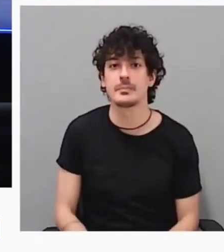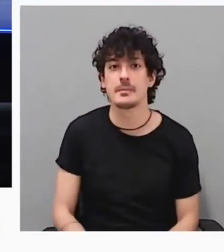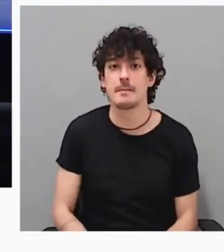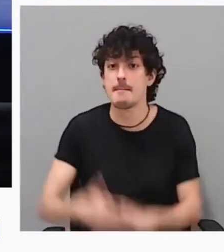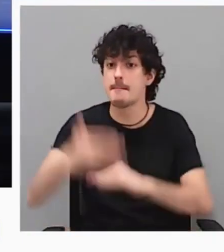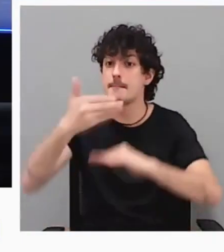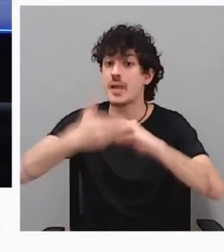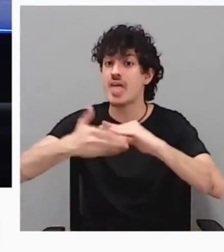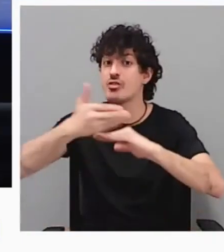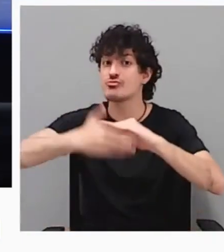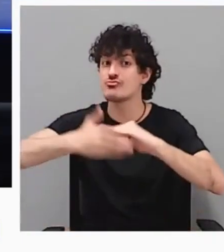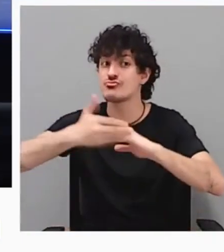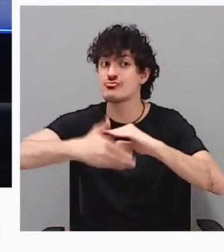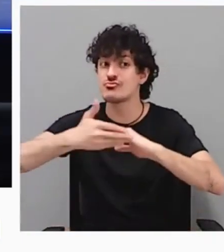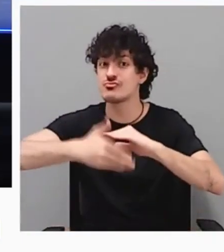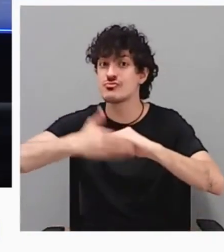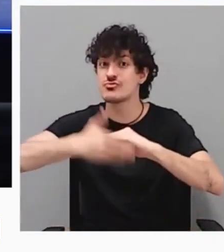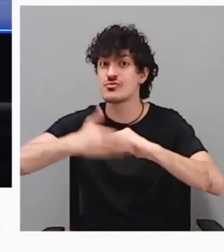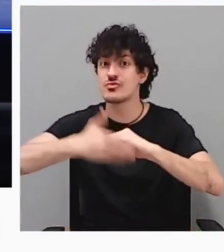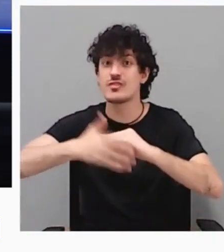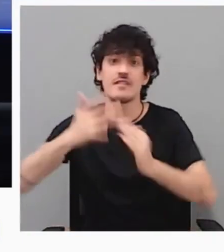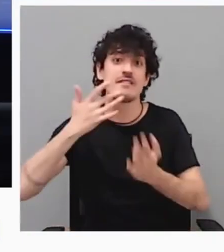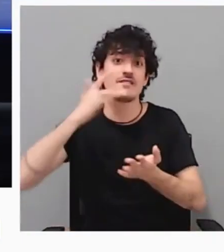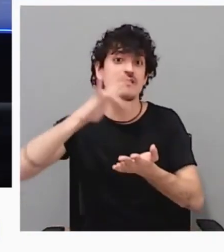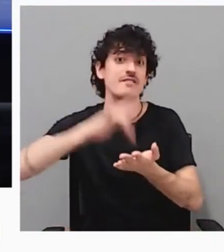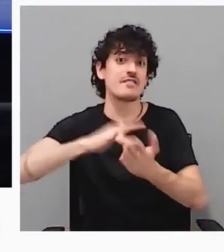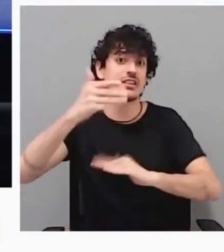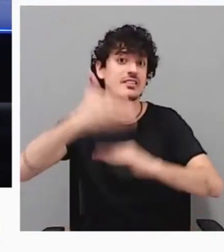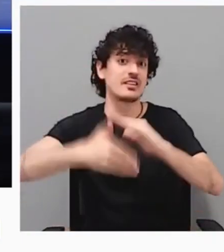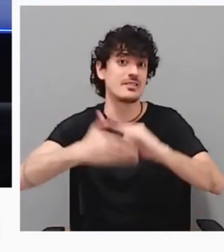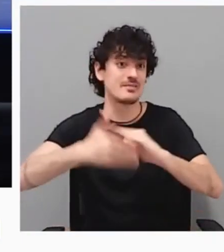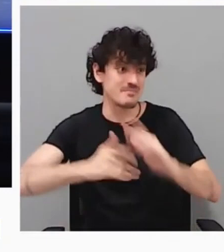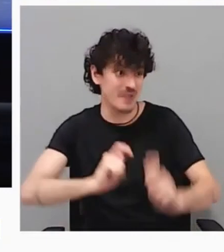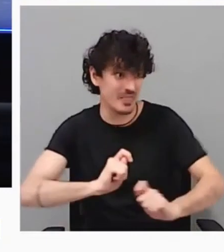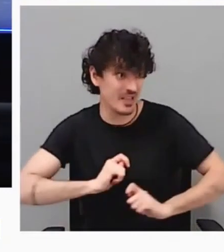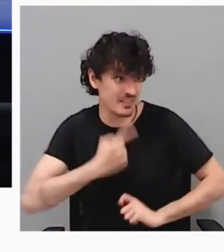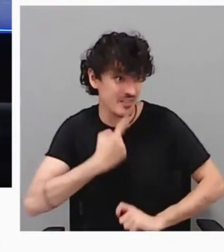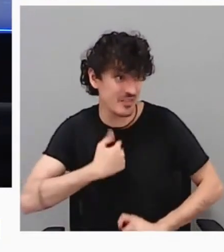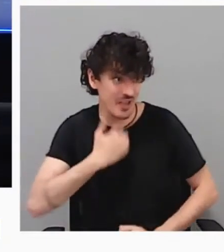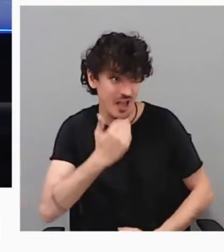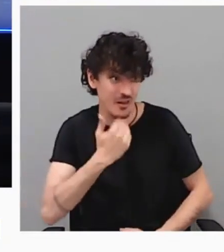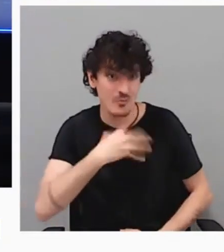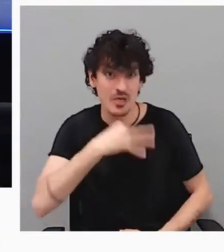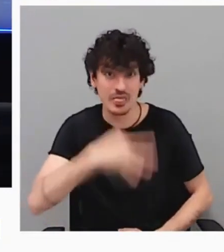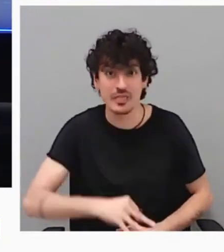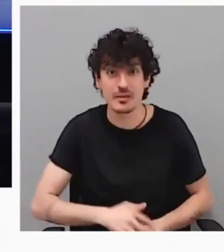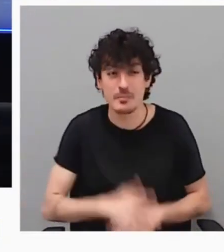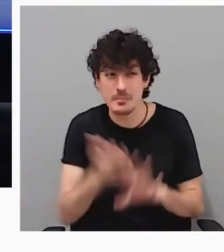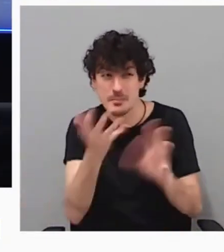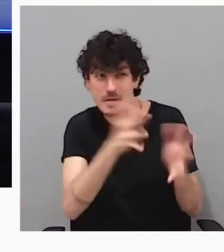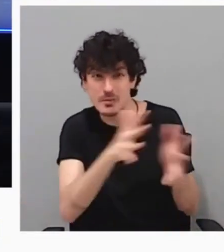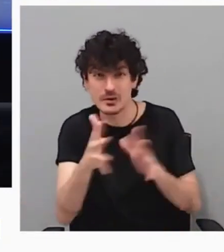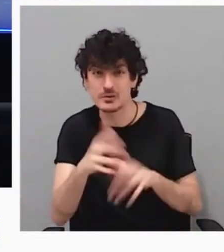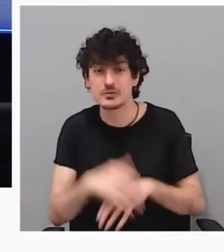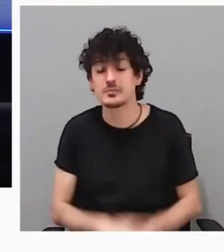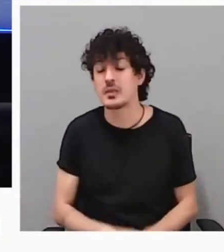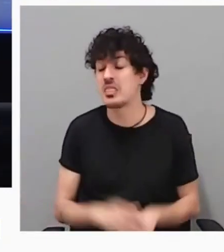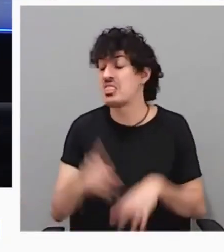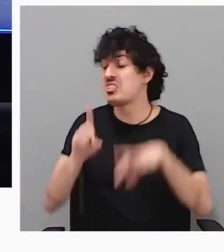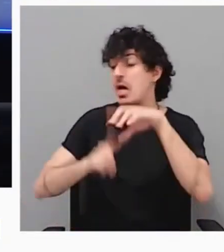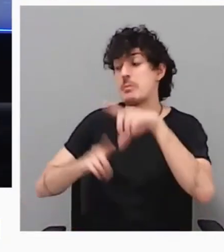plazos? te doy con el error. Los físicos hacemos predicciones con error, ¿no? A ver, ¿qué plazos nos das? Y ya con esto terminamos. Pues todo